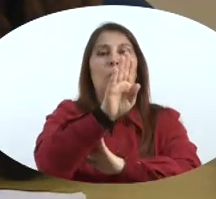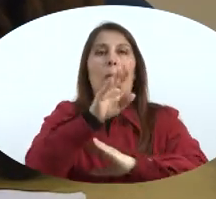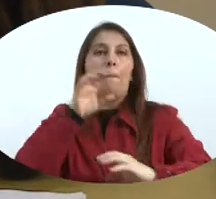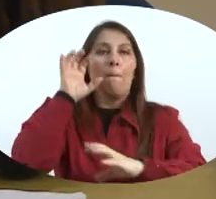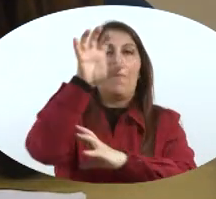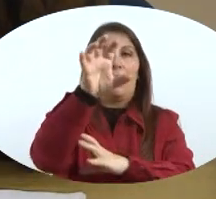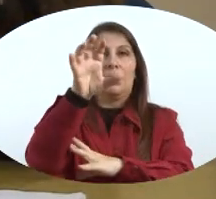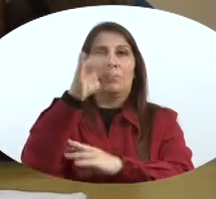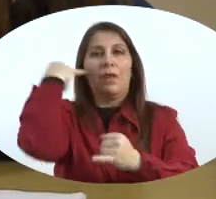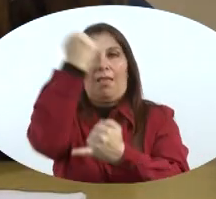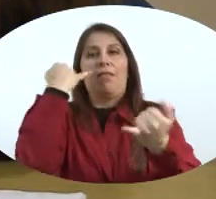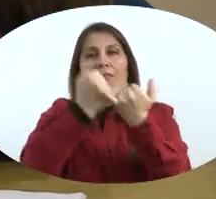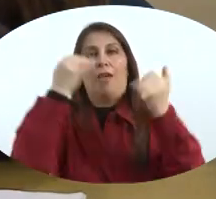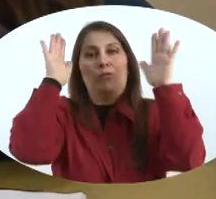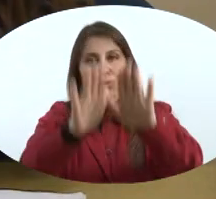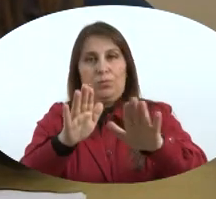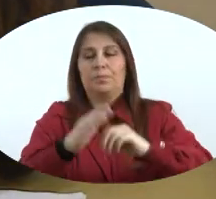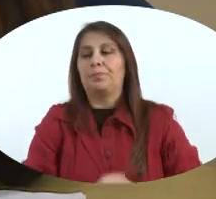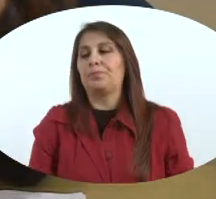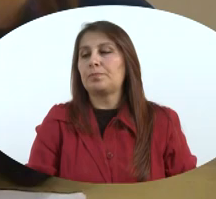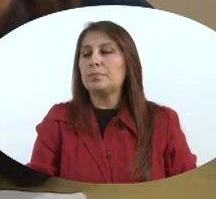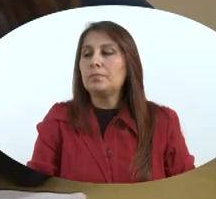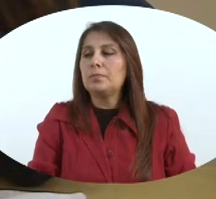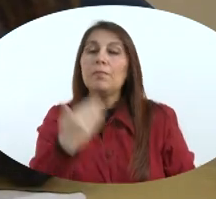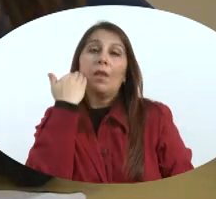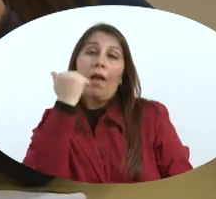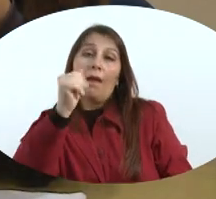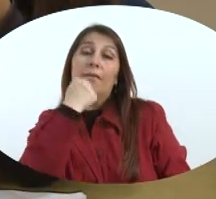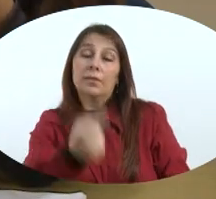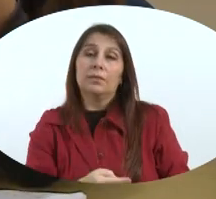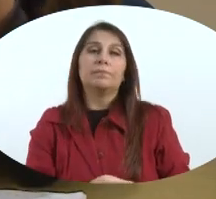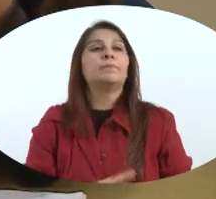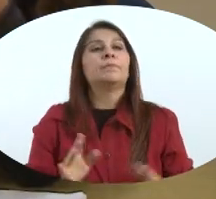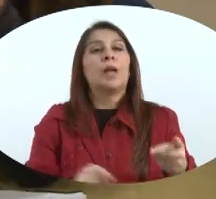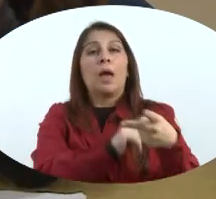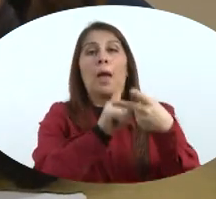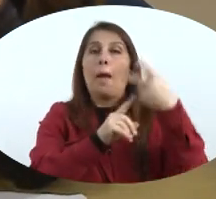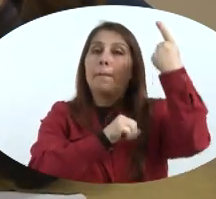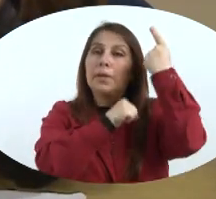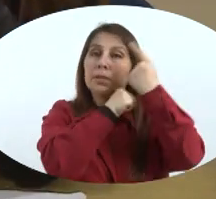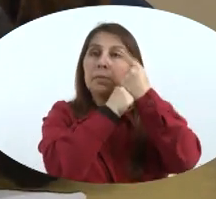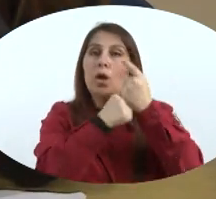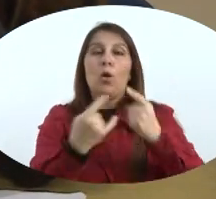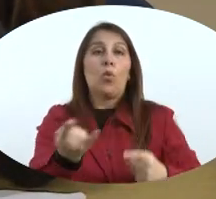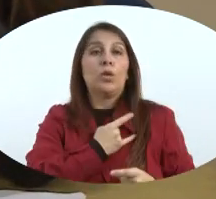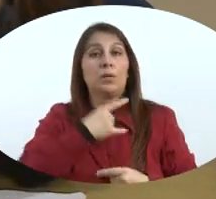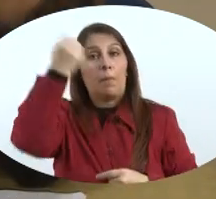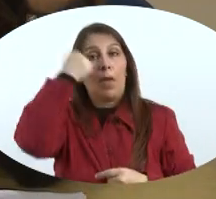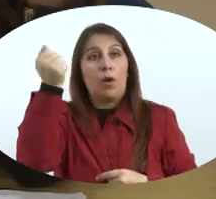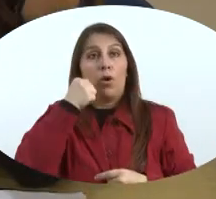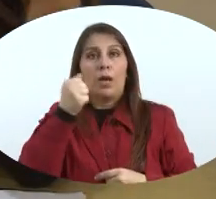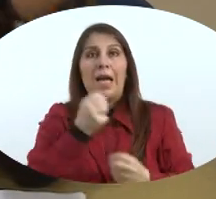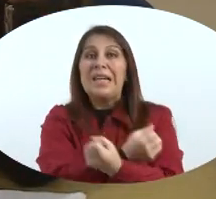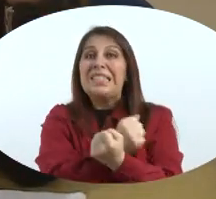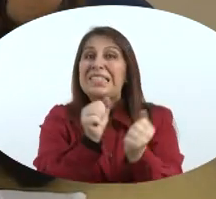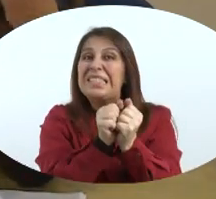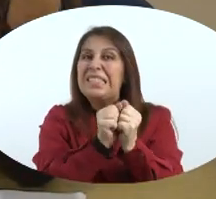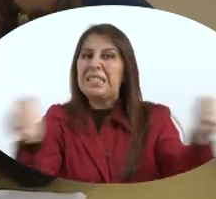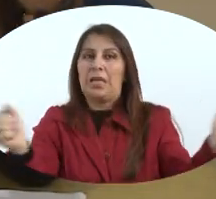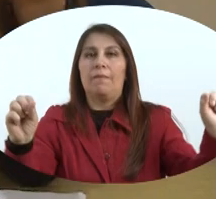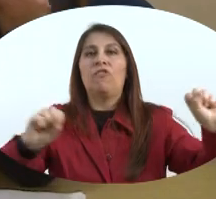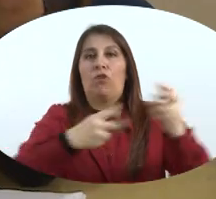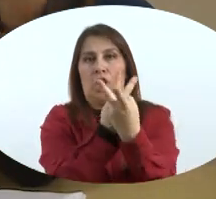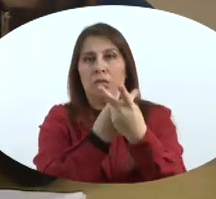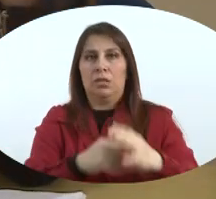nacional bueno el segundo de nuestros principios es un pene libre de violencias resulta siendo contradictorio aquí en la